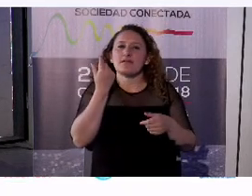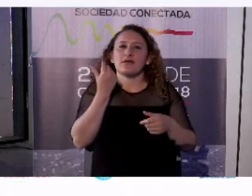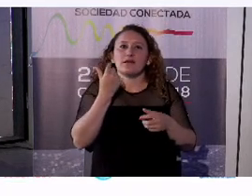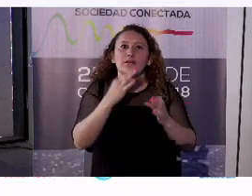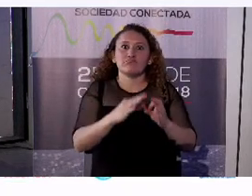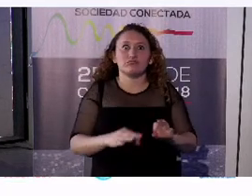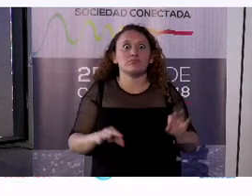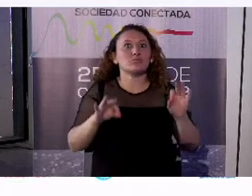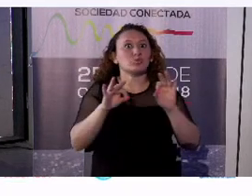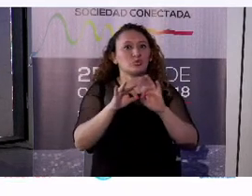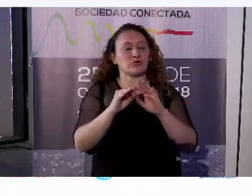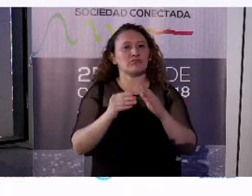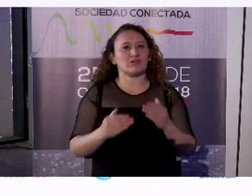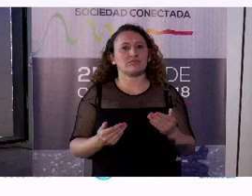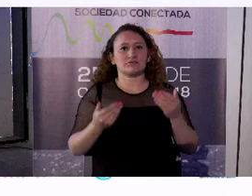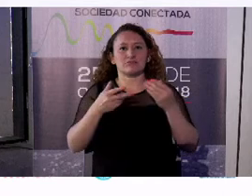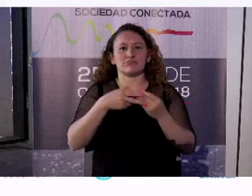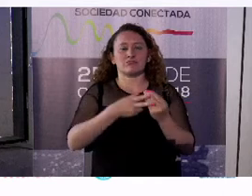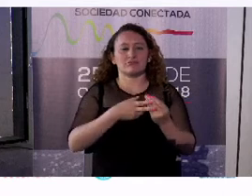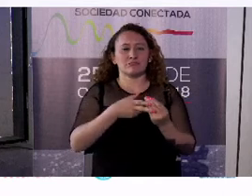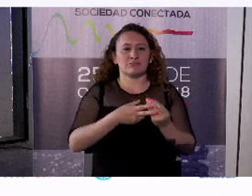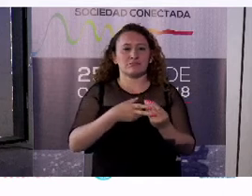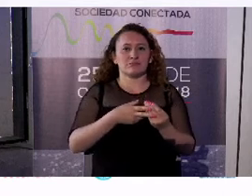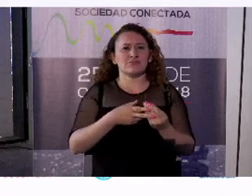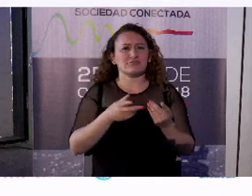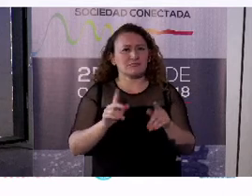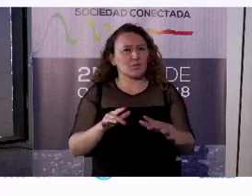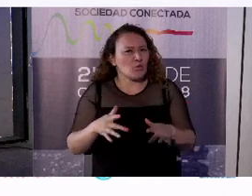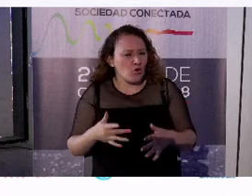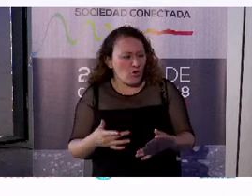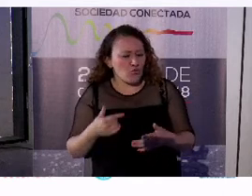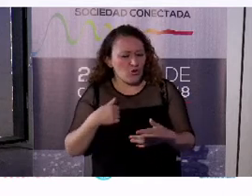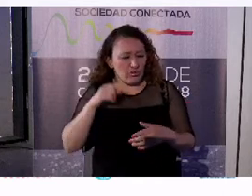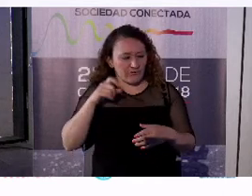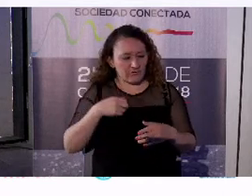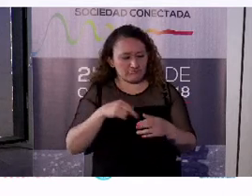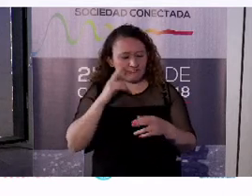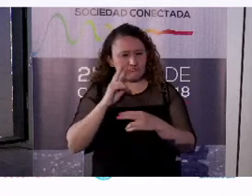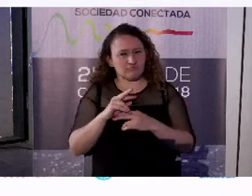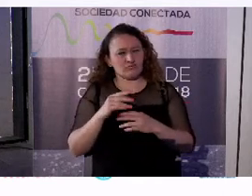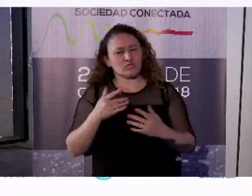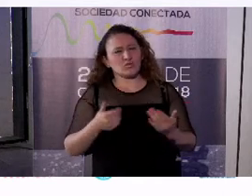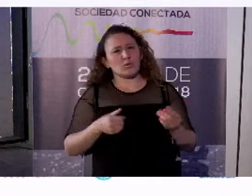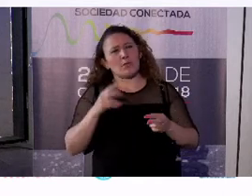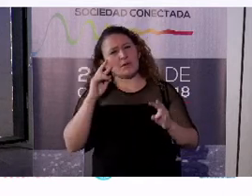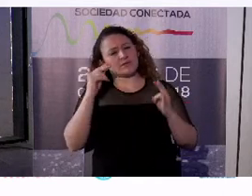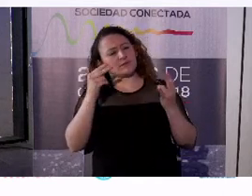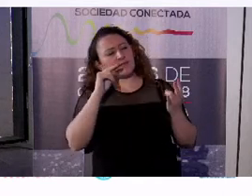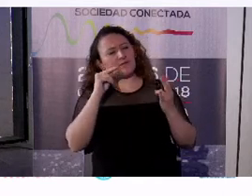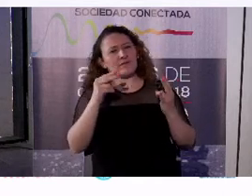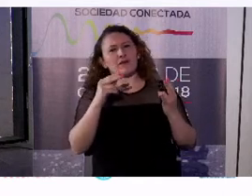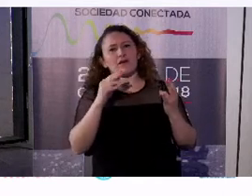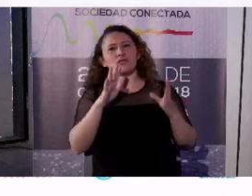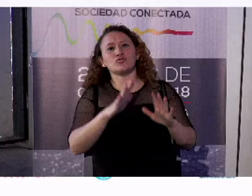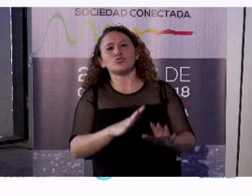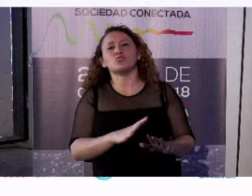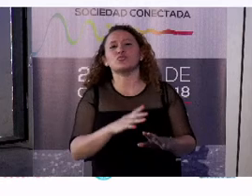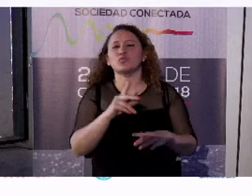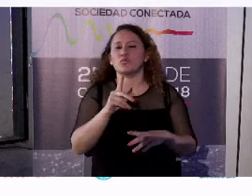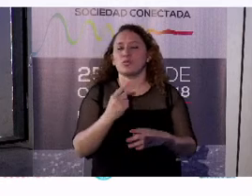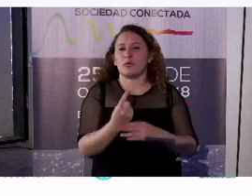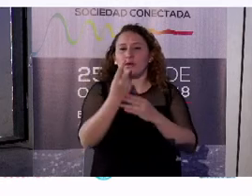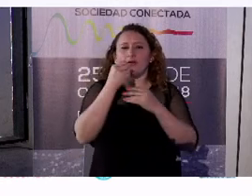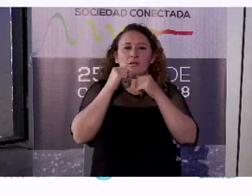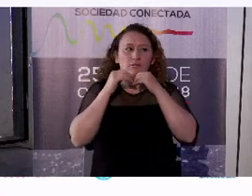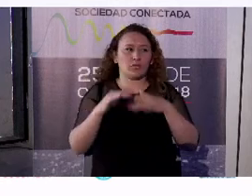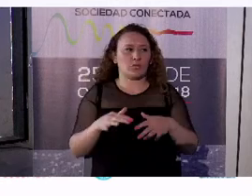herramienta y como decía la ministra ayer cómo esta herramienta la tenemos que ver desde la perspectiva desde la política pública y que de